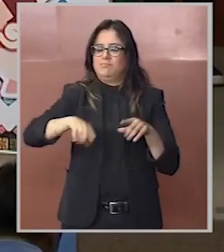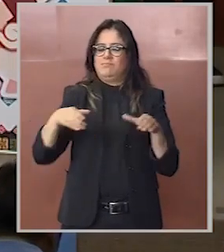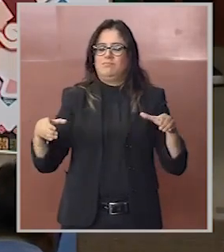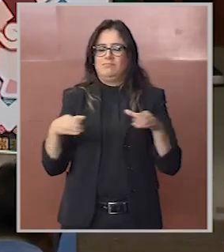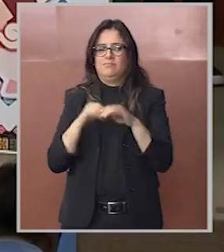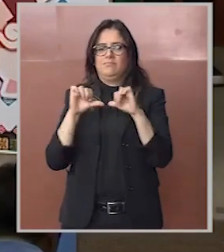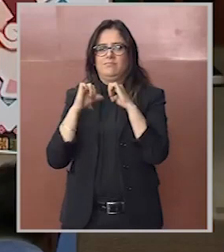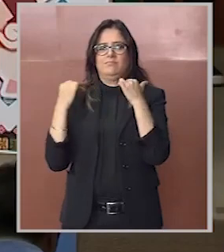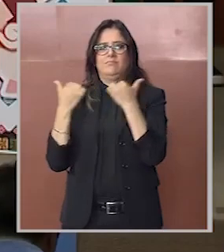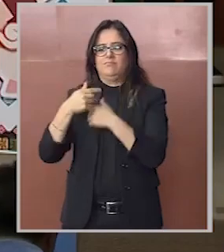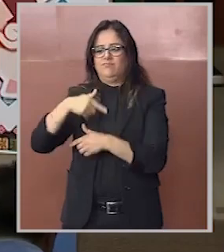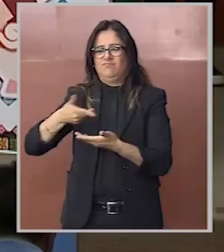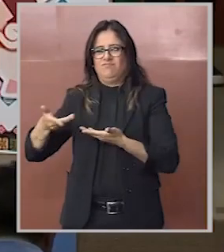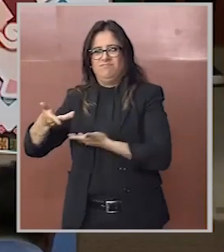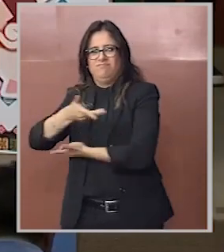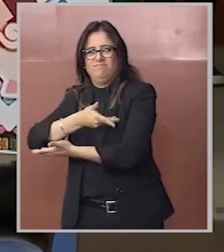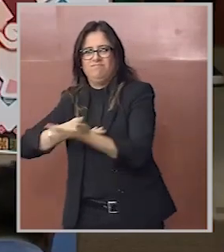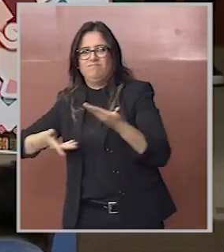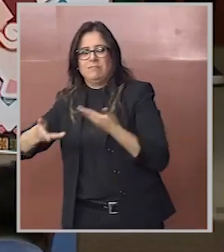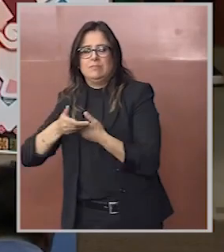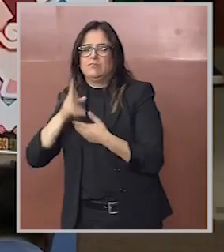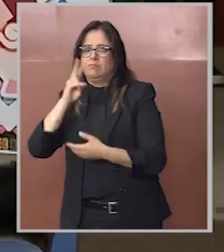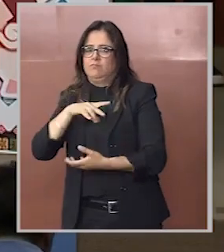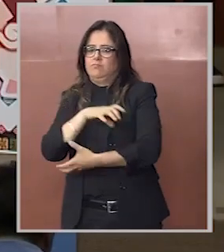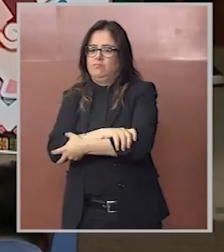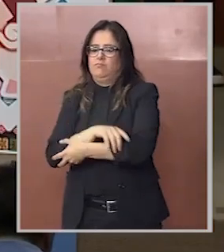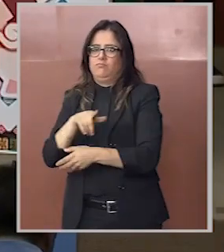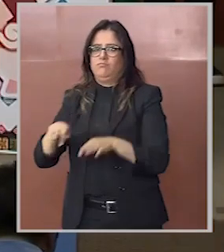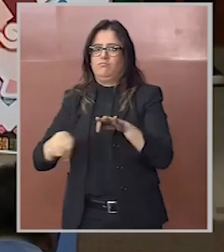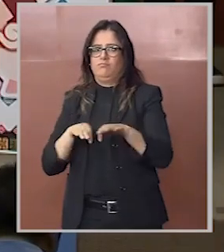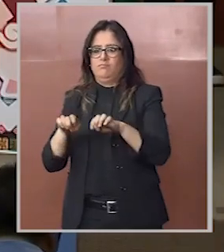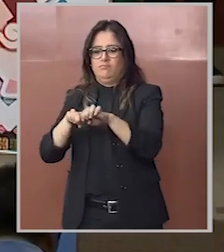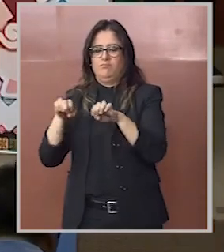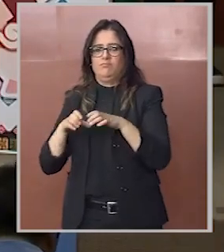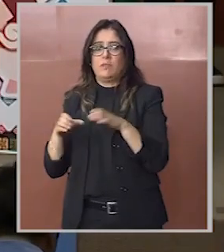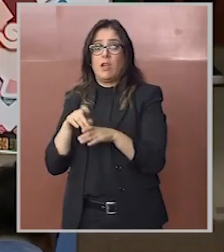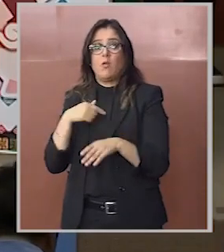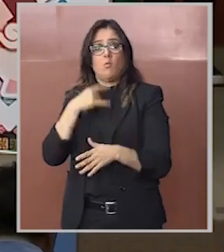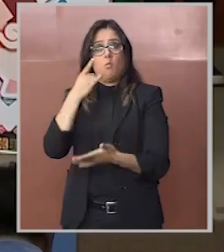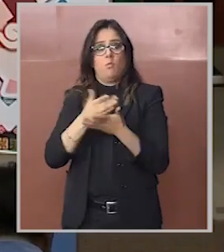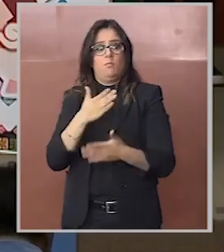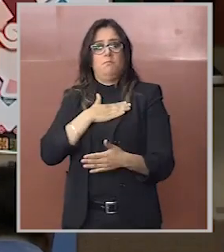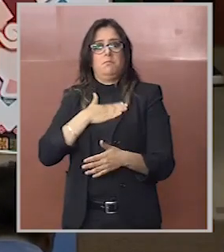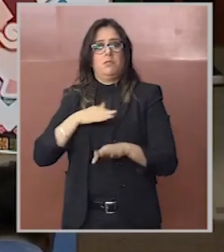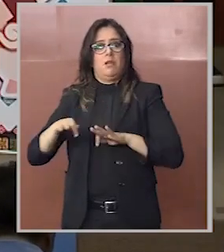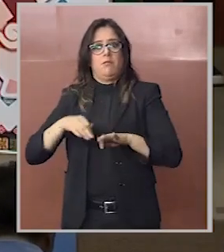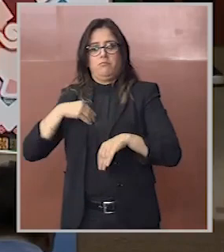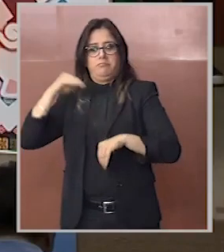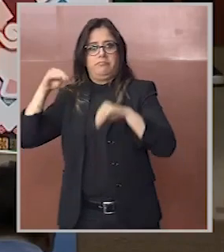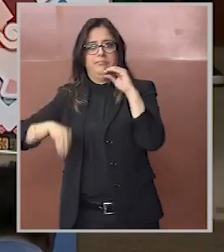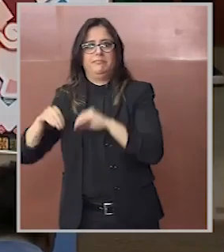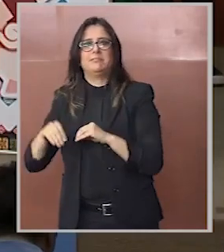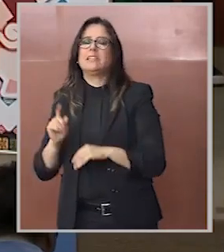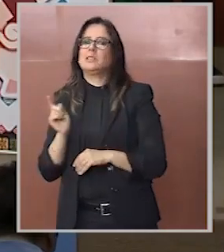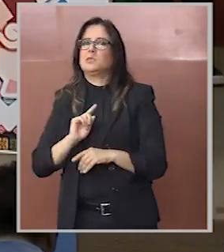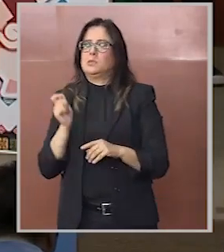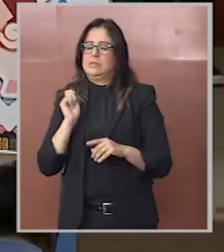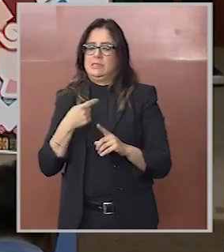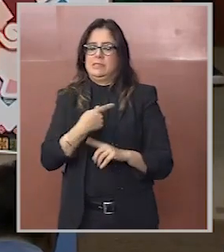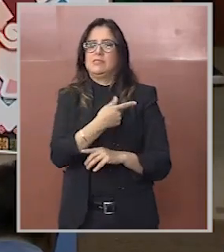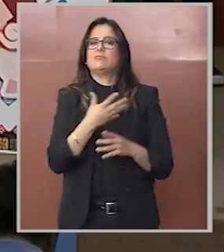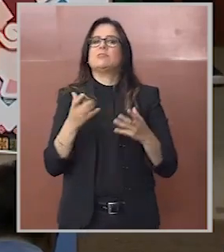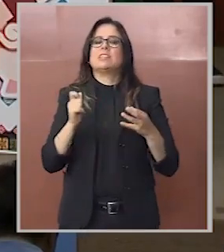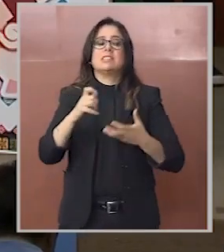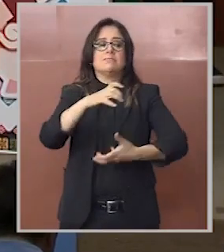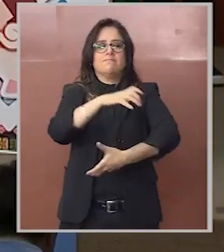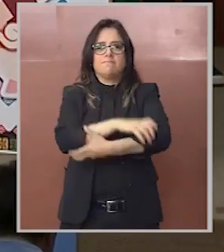un trabajo colectivo No no es un trabajo ni mío ni de la compañera nosotros estamos aquí representando la Ray pero es un trabajo que que